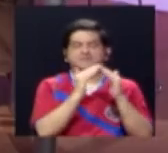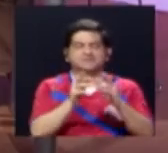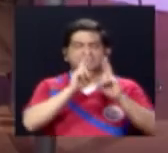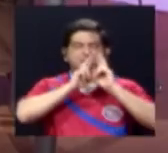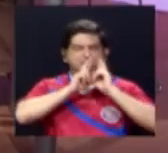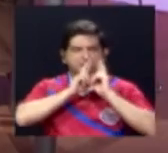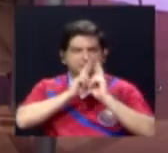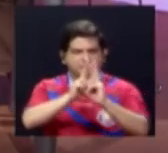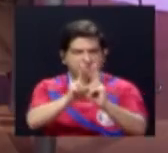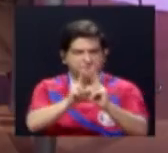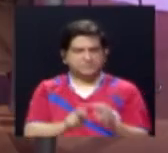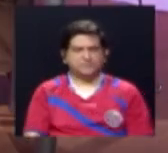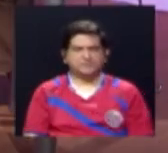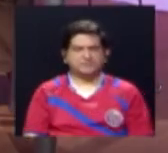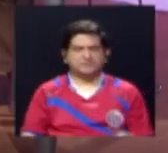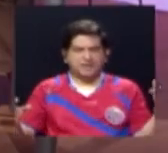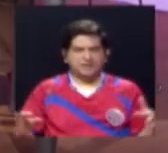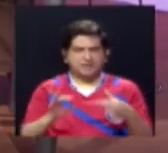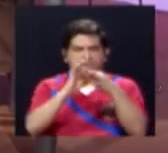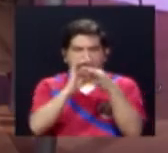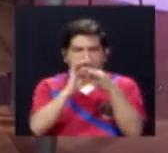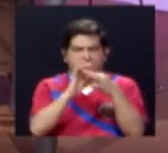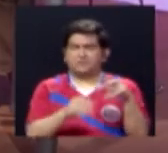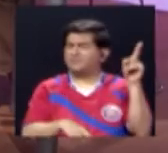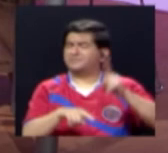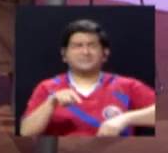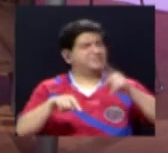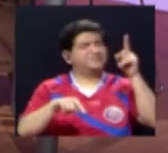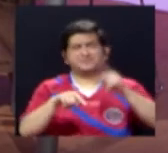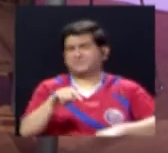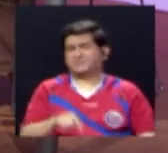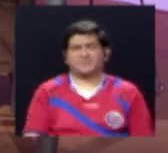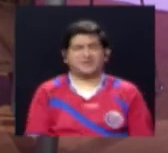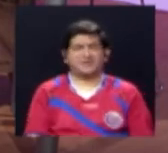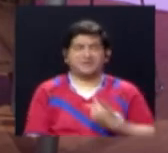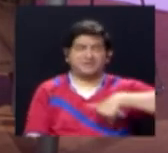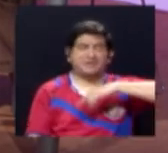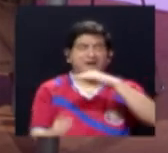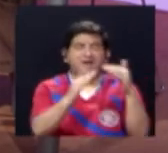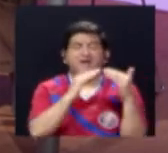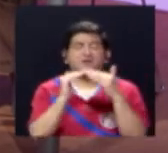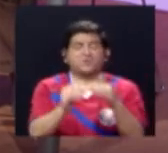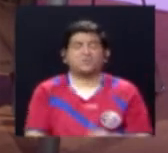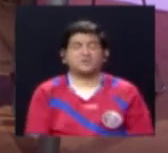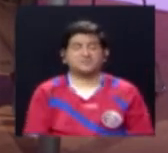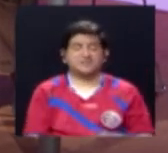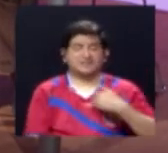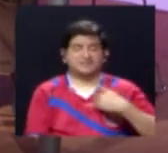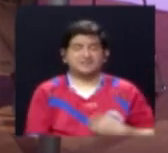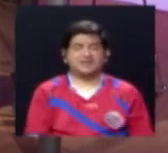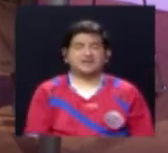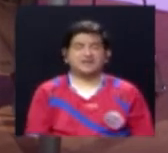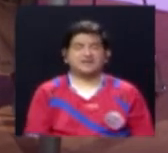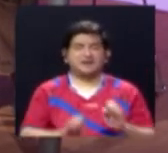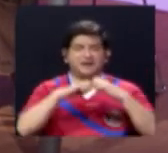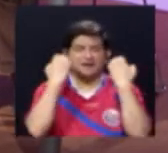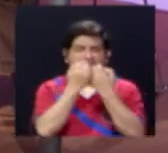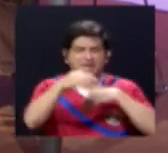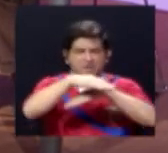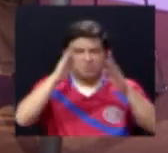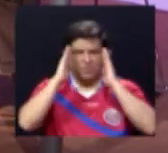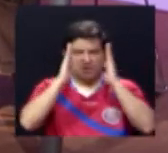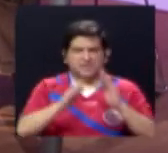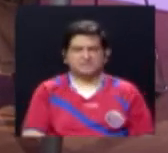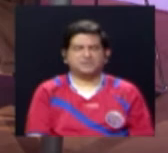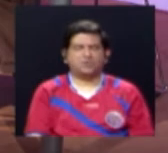la respuesta de articulación es decir no puede ser que nuestras comunidades que están lewis que está la municipalidad